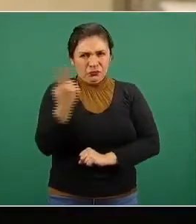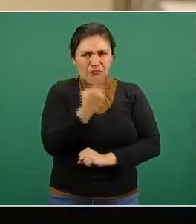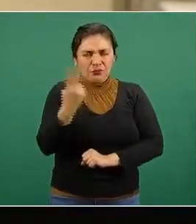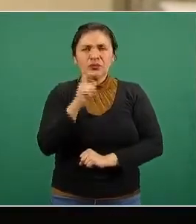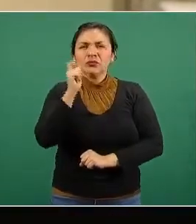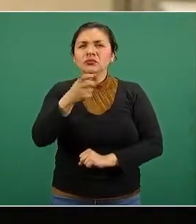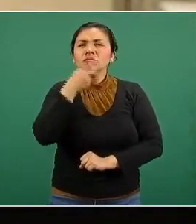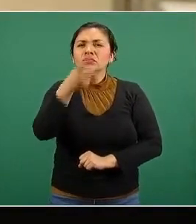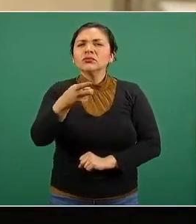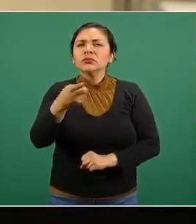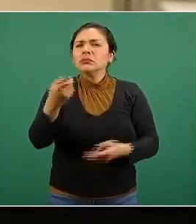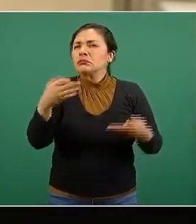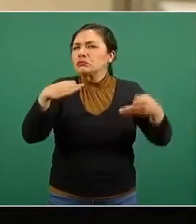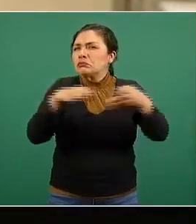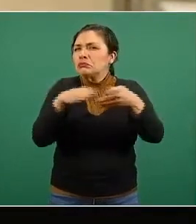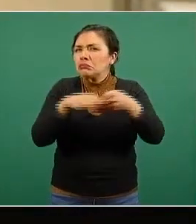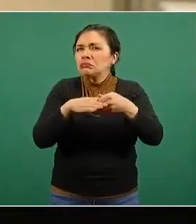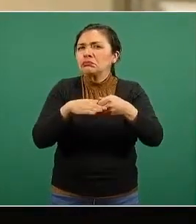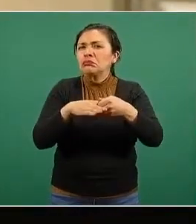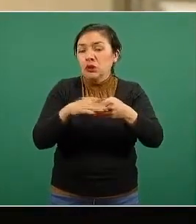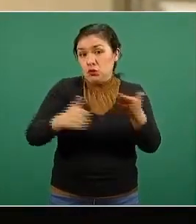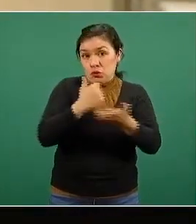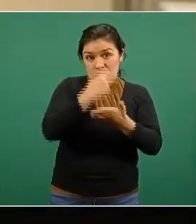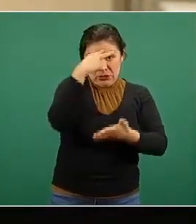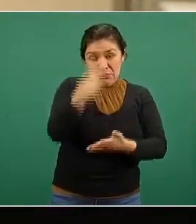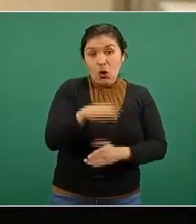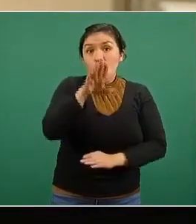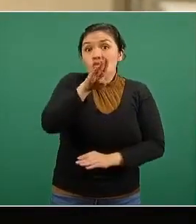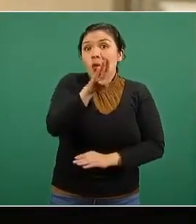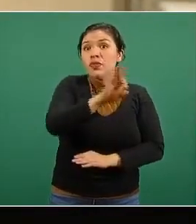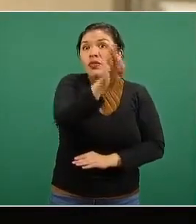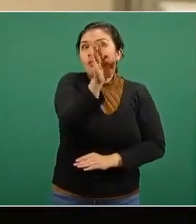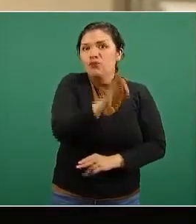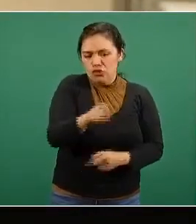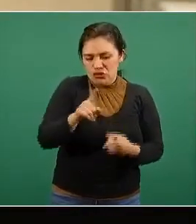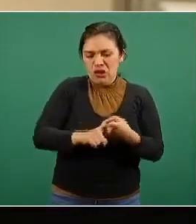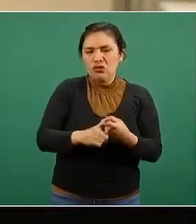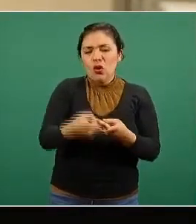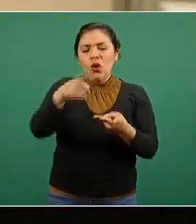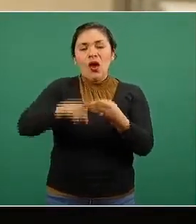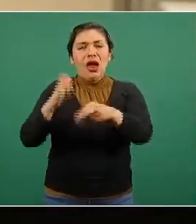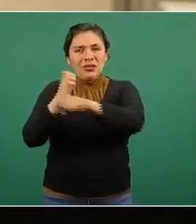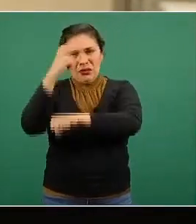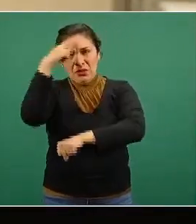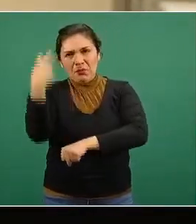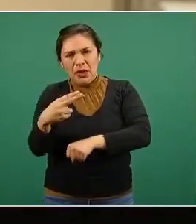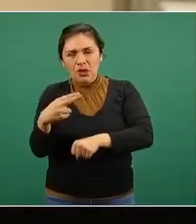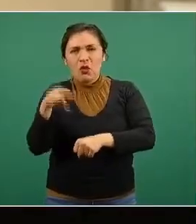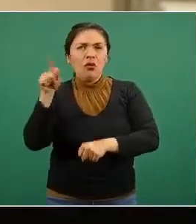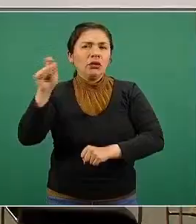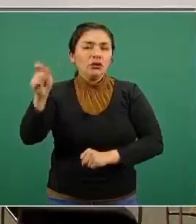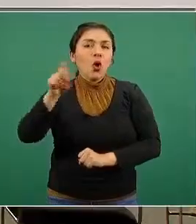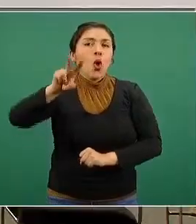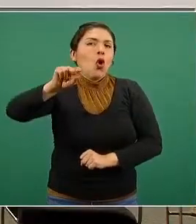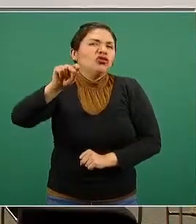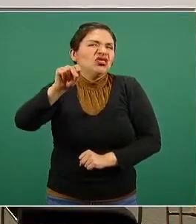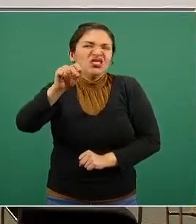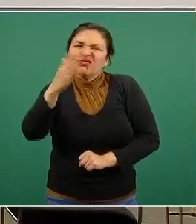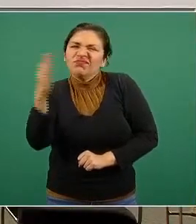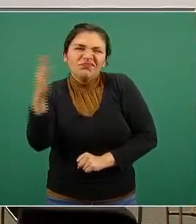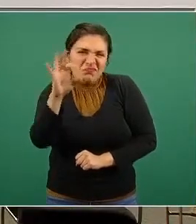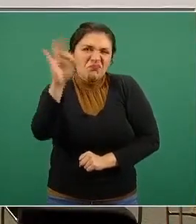estamos hablando de más ya prácticamente, en el caso de la Ciudad de México del 90% y del Estado de México del 80 y tantos